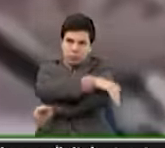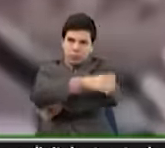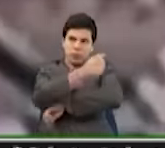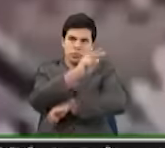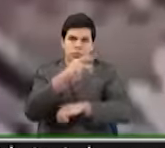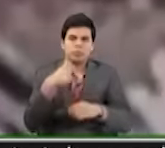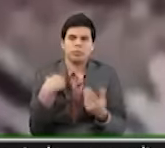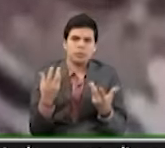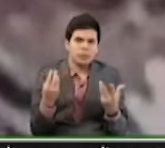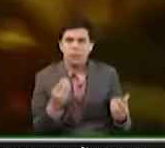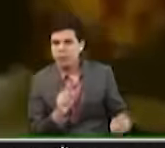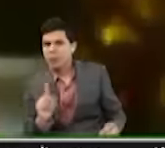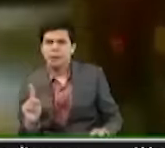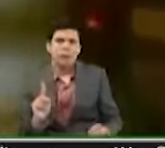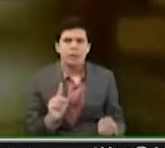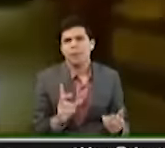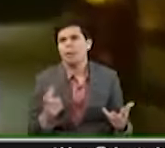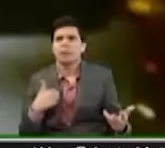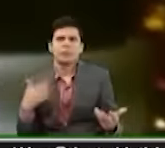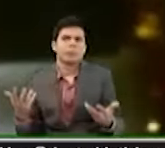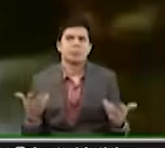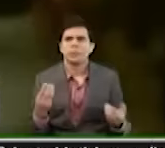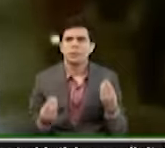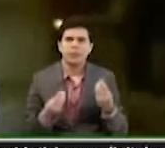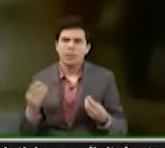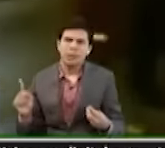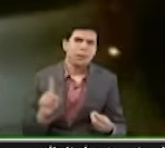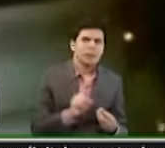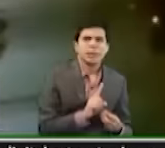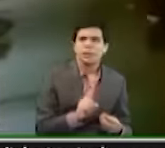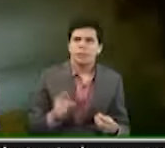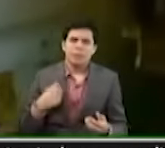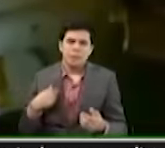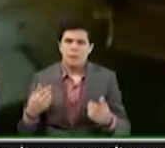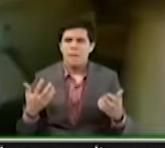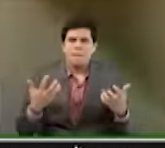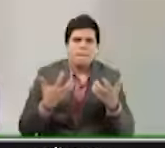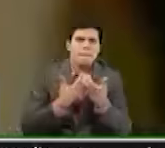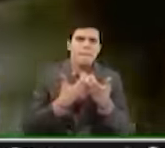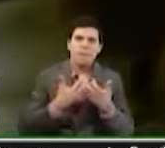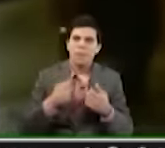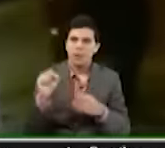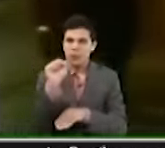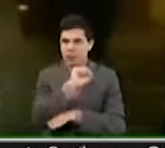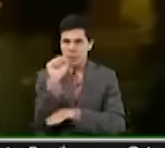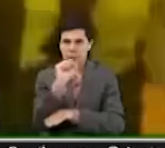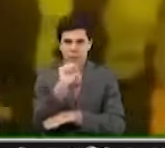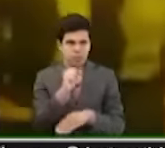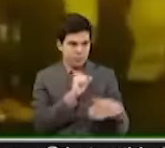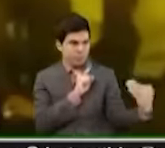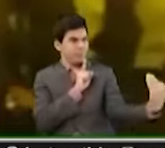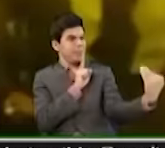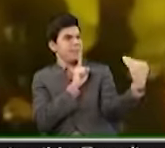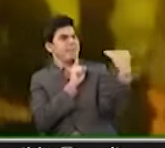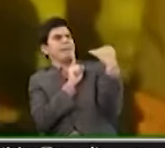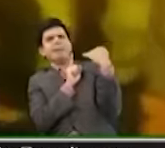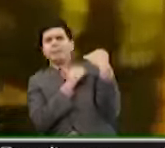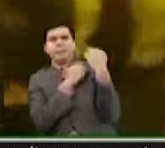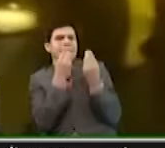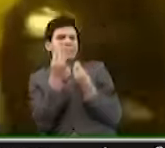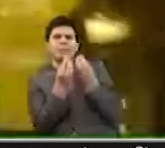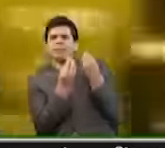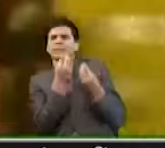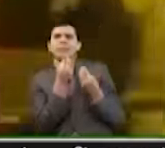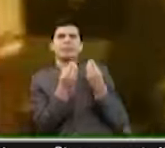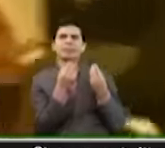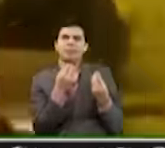sabía si correrme hacia la derecha, a la izquierda, bajarme a la calle, subirme al andén, porque el carro venía contra mí. Entonces yo dije, ¿yo qué hago?